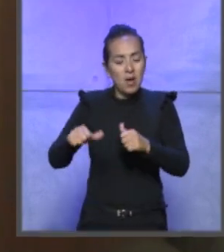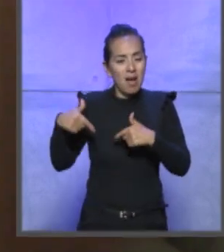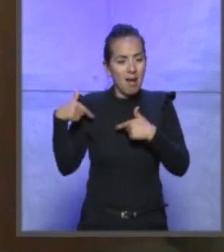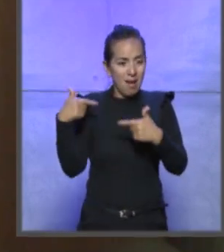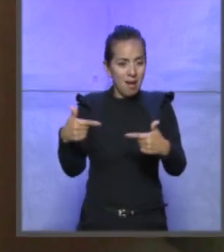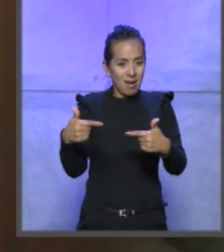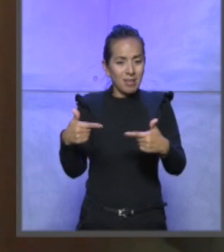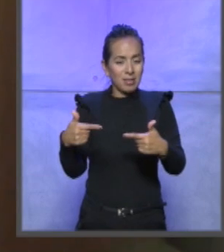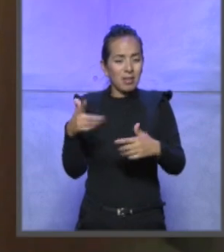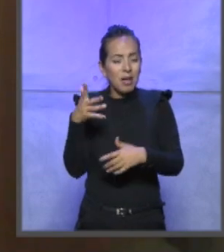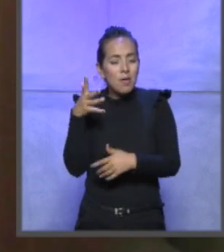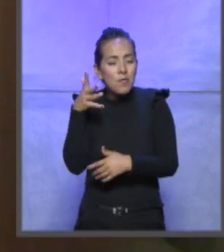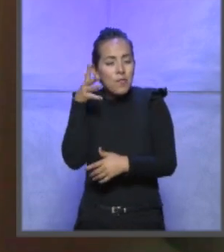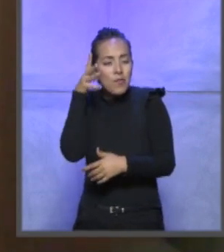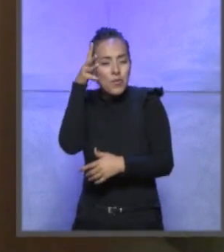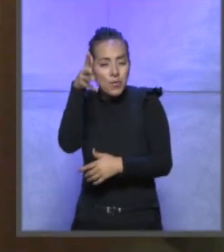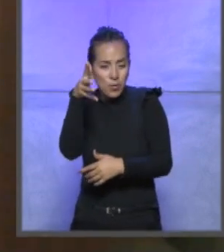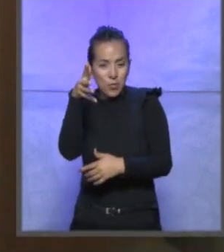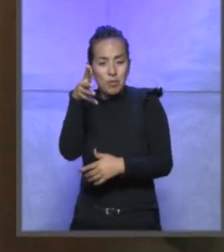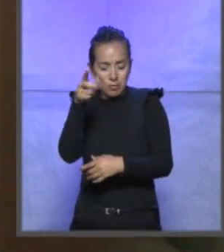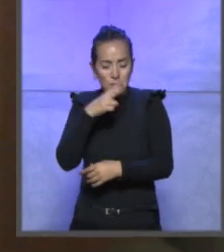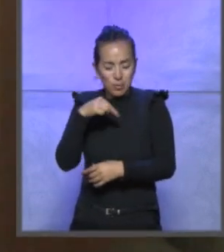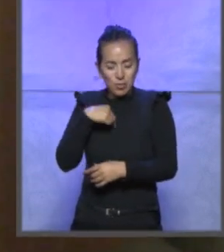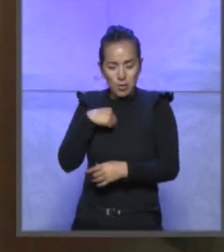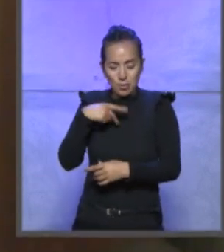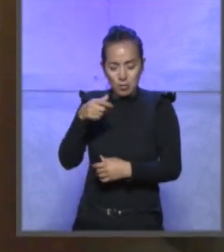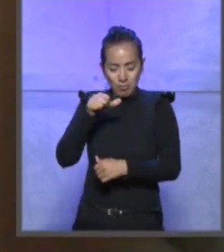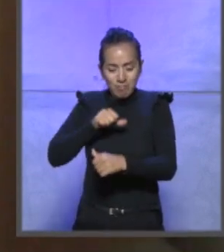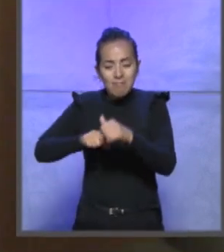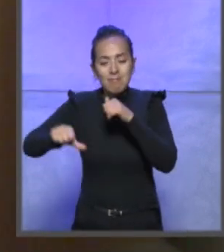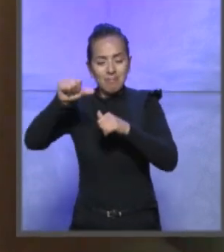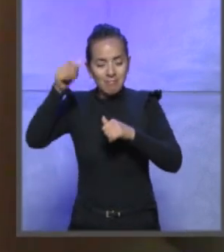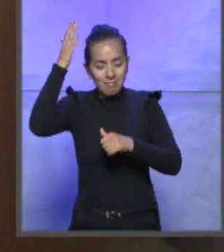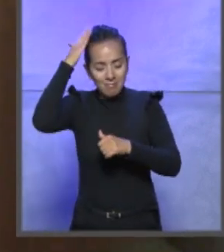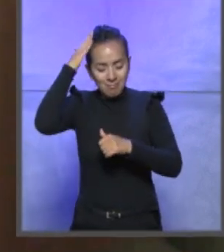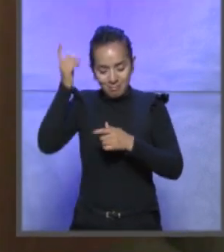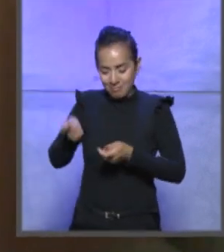generacional. Un día ocuparemos los lugares